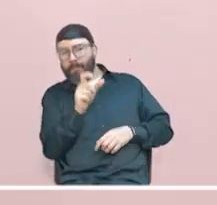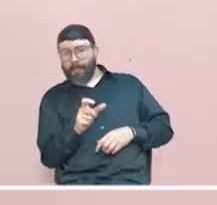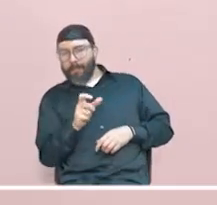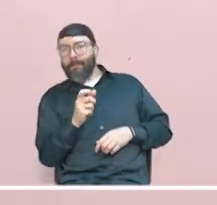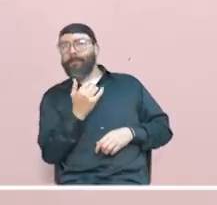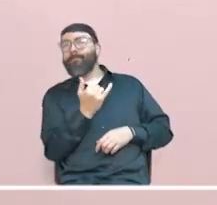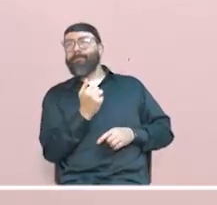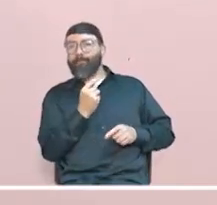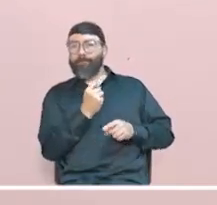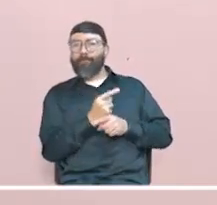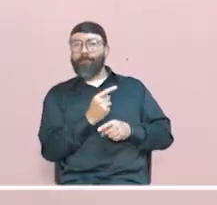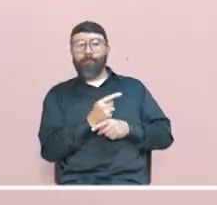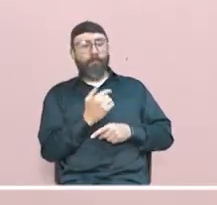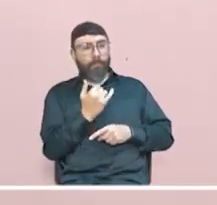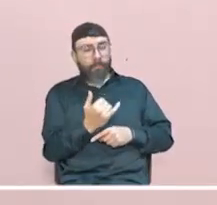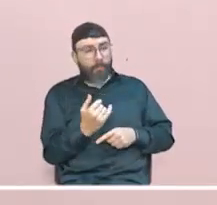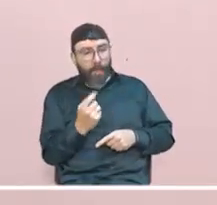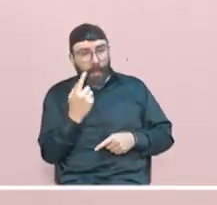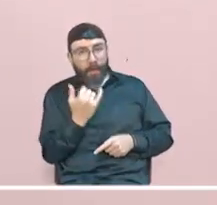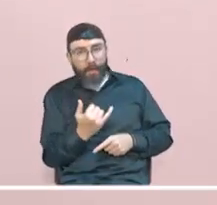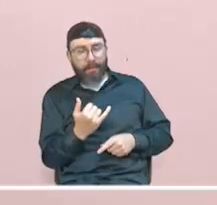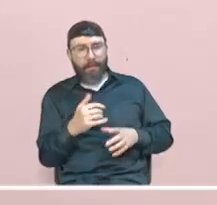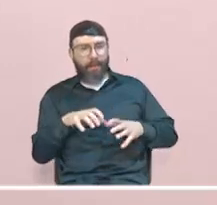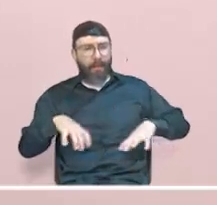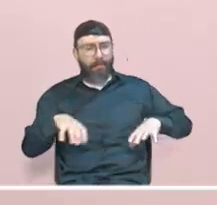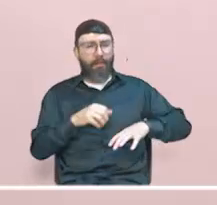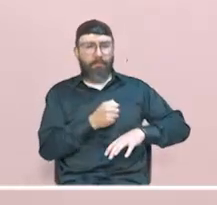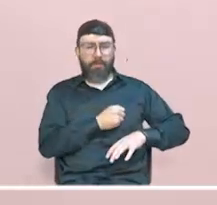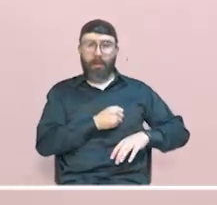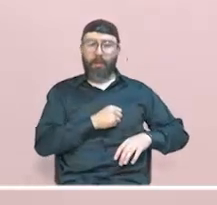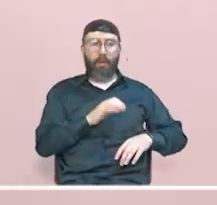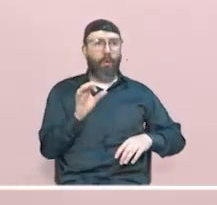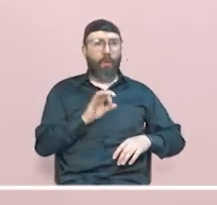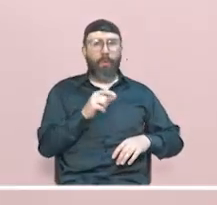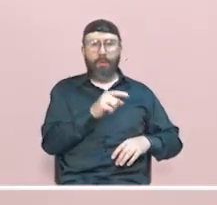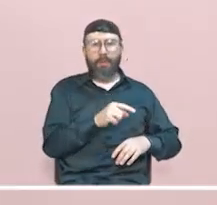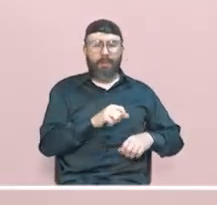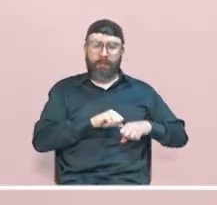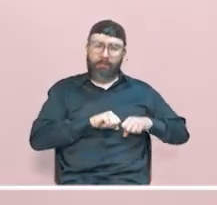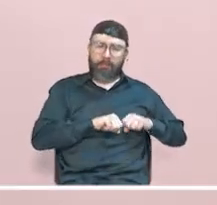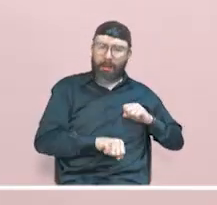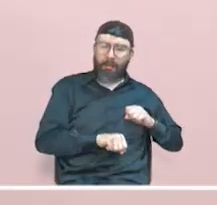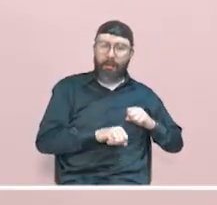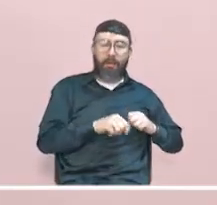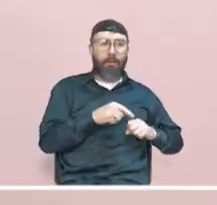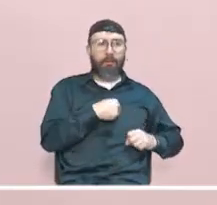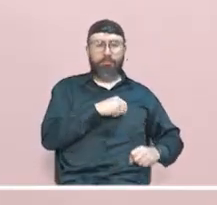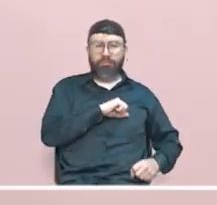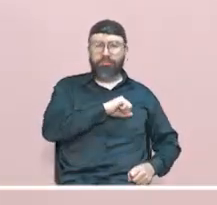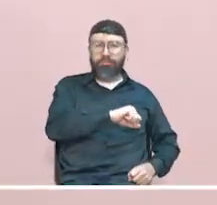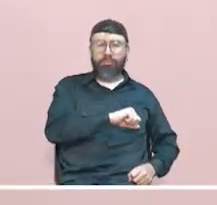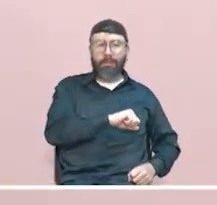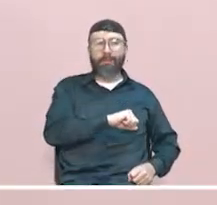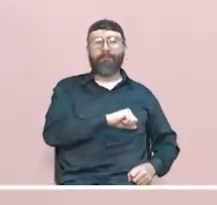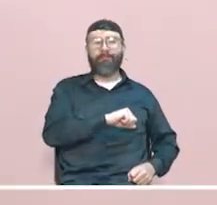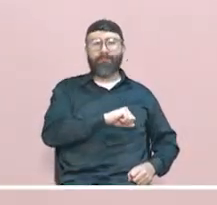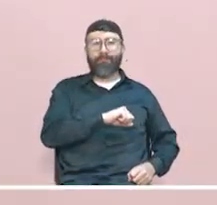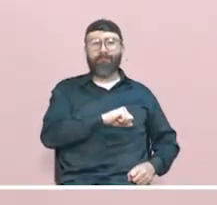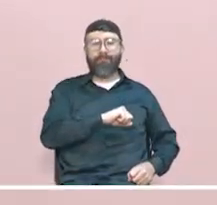a ese evento cardiovascular, digamos, a ese infarto, que hiciera que,